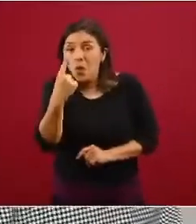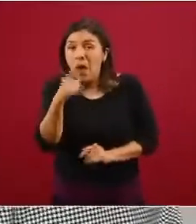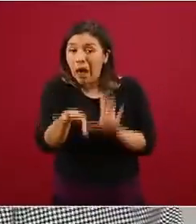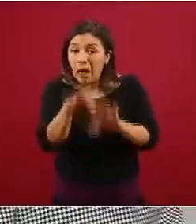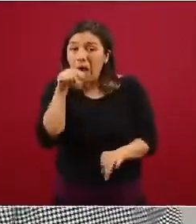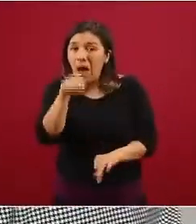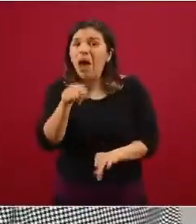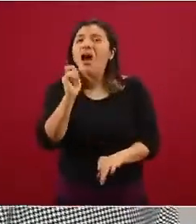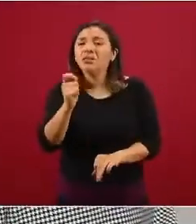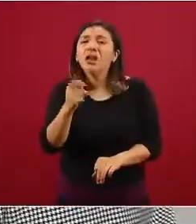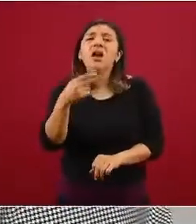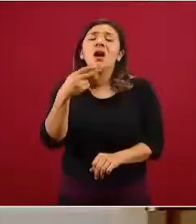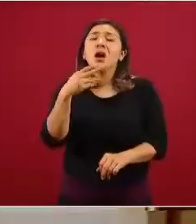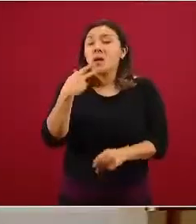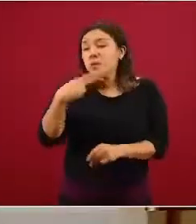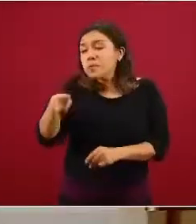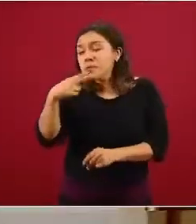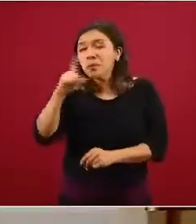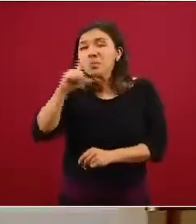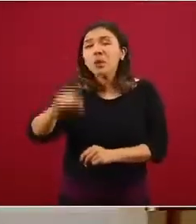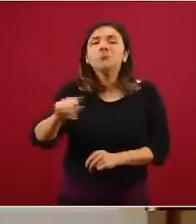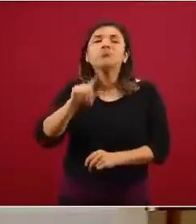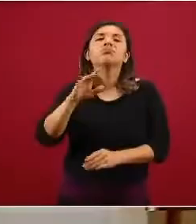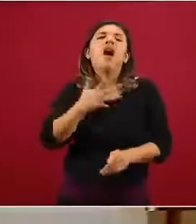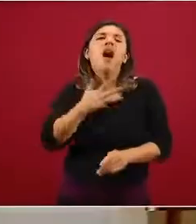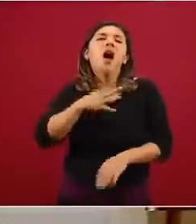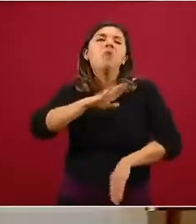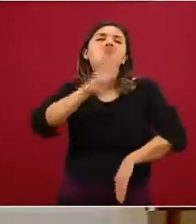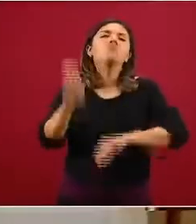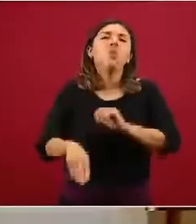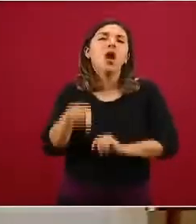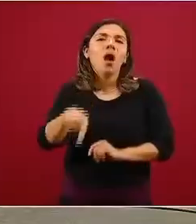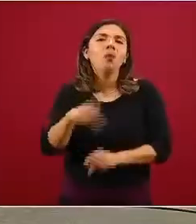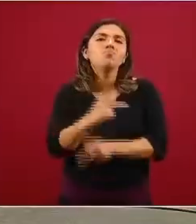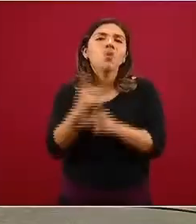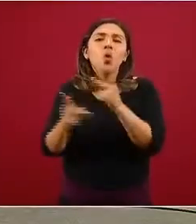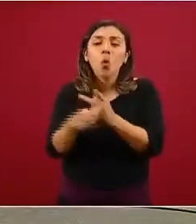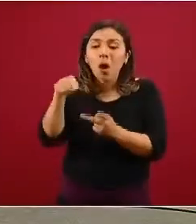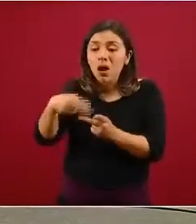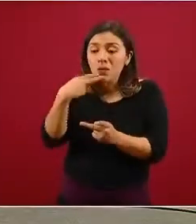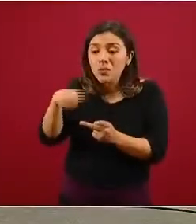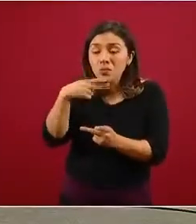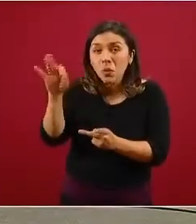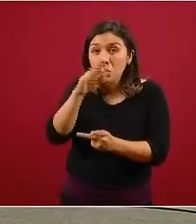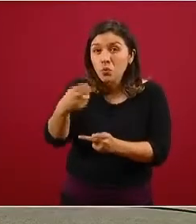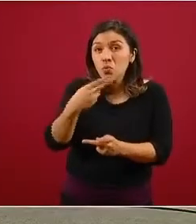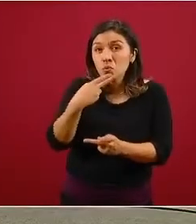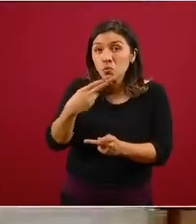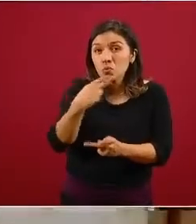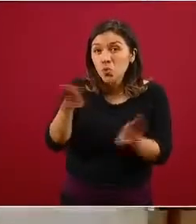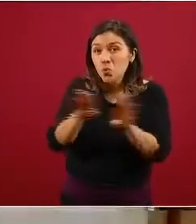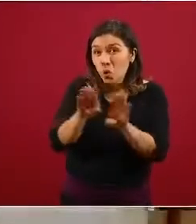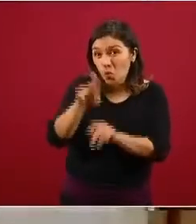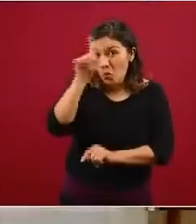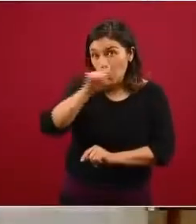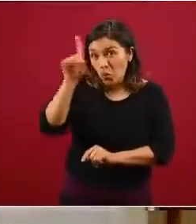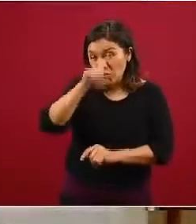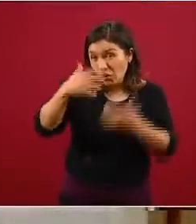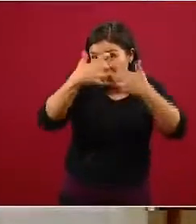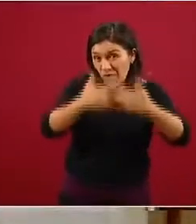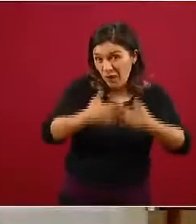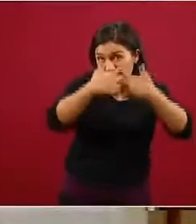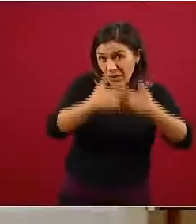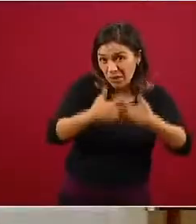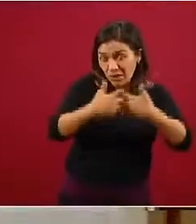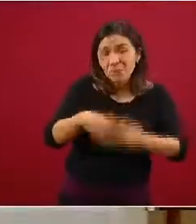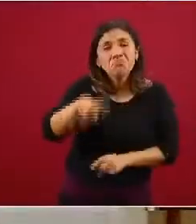directamente relacionadas a este tabaquismo. El tabaco es el único producto que, si lo utilizamos exactamente como nos recomienda el